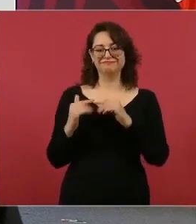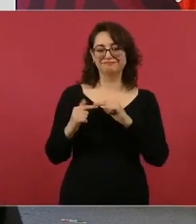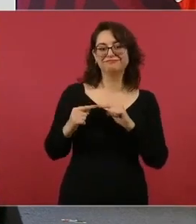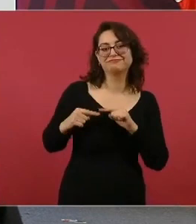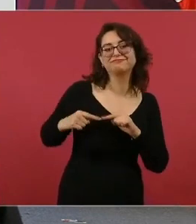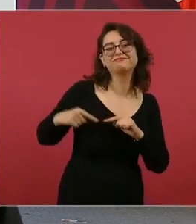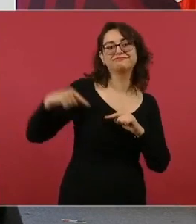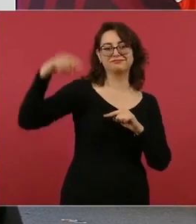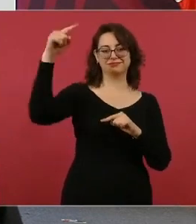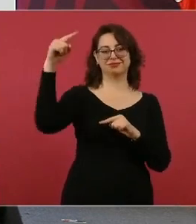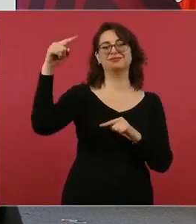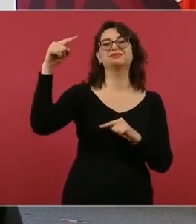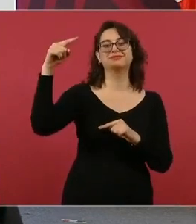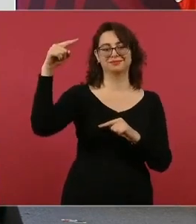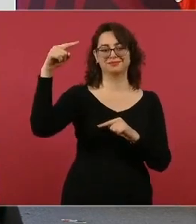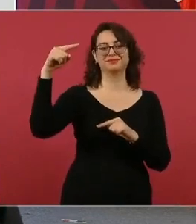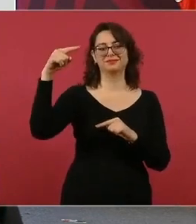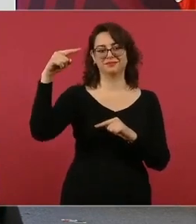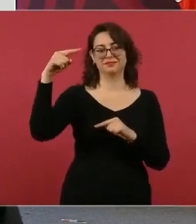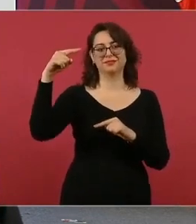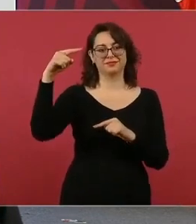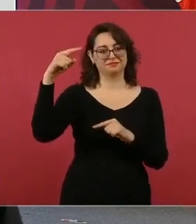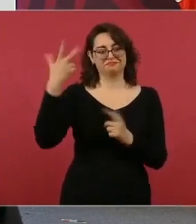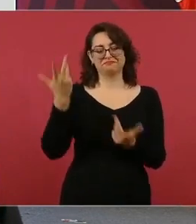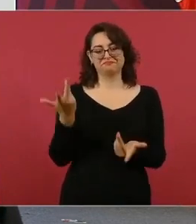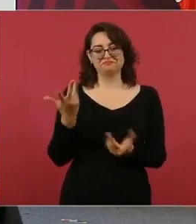Y nosotros dijimos que era así,